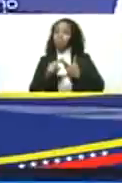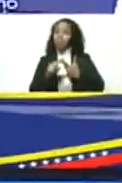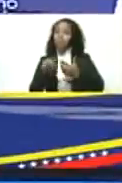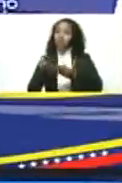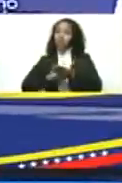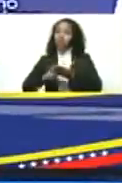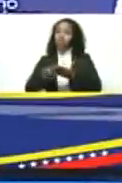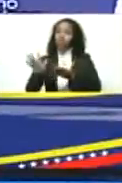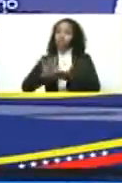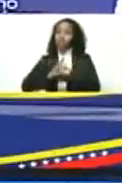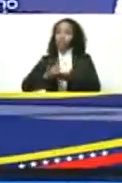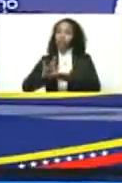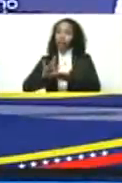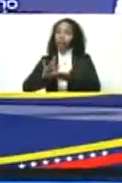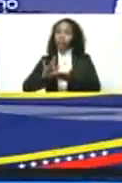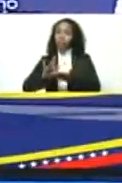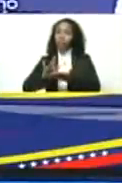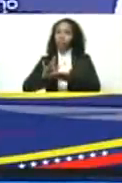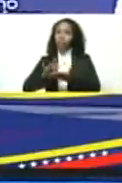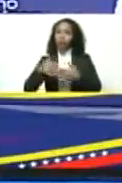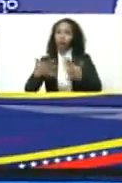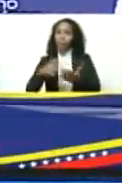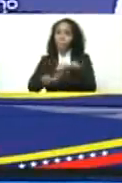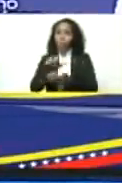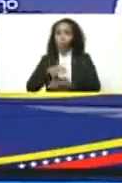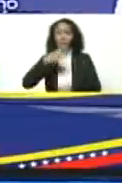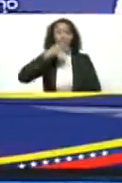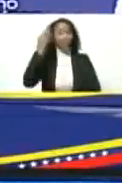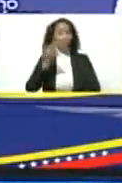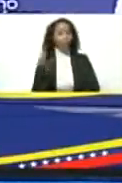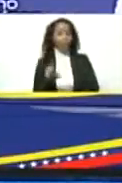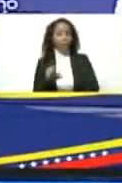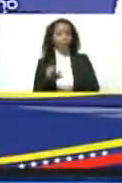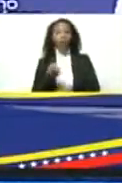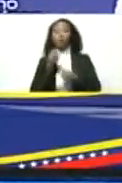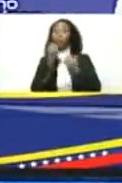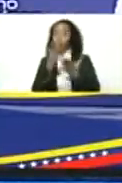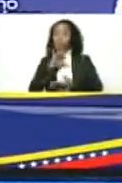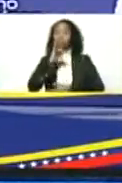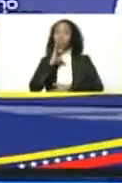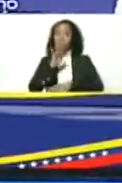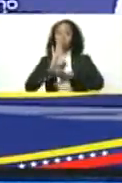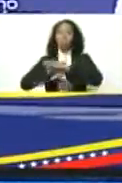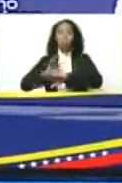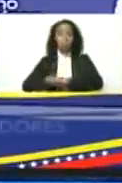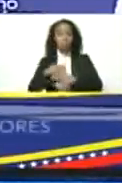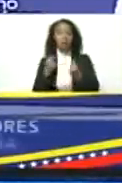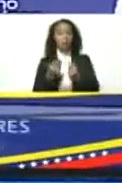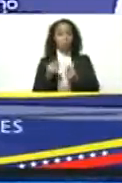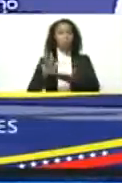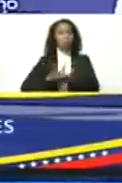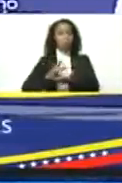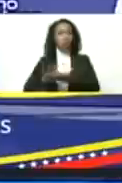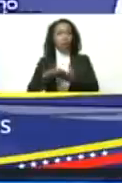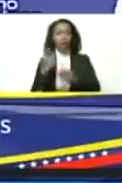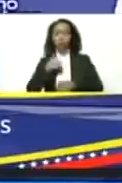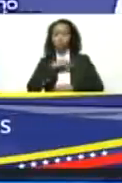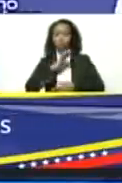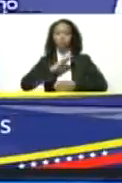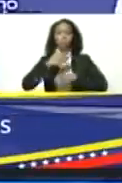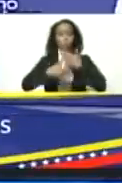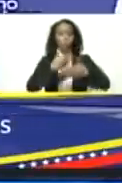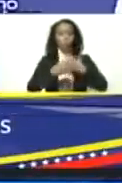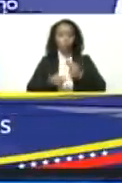soluciones digitales a problemas reales. Son buenas noticias de la economía digital que estamos construyendo.